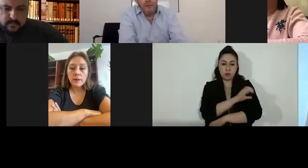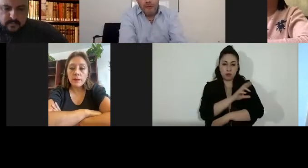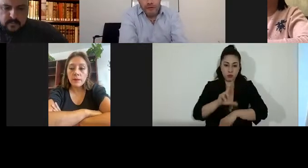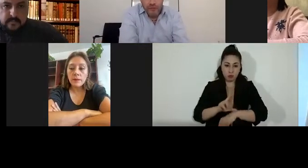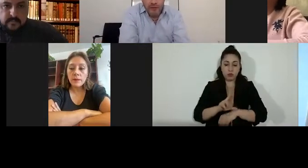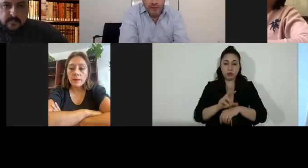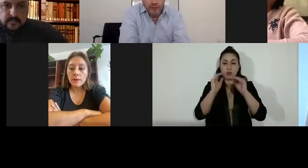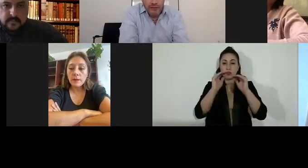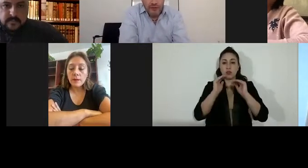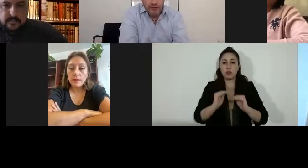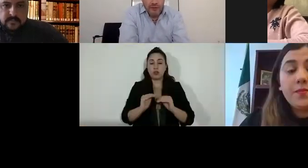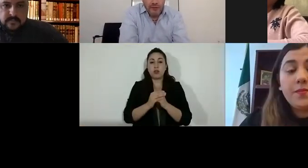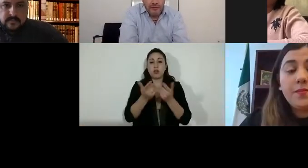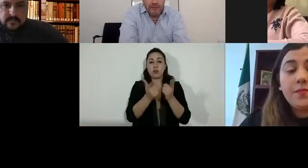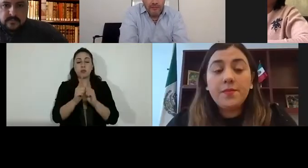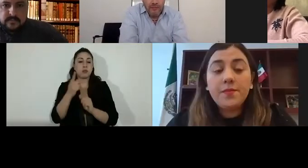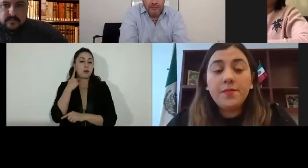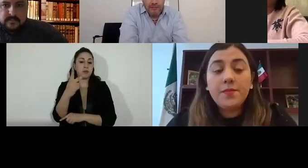Grupo Parlamentario del PAN,